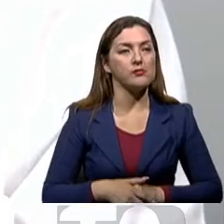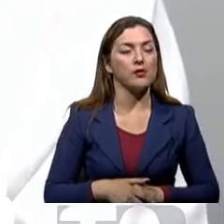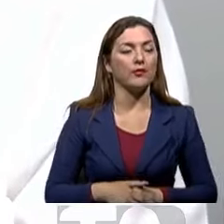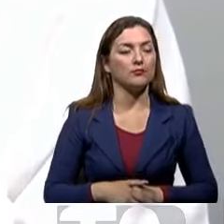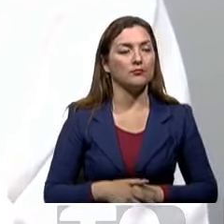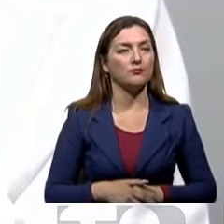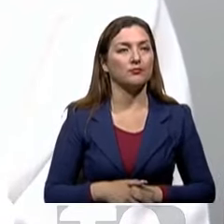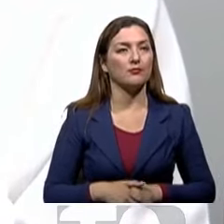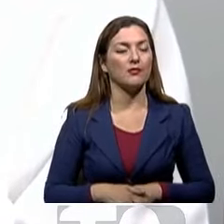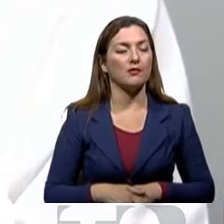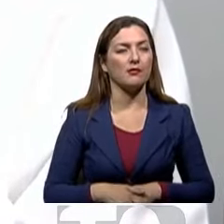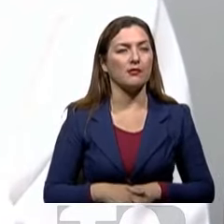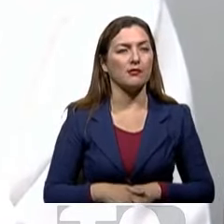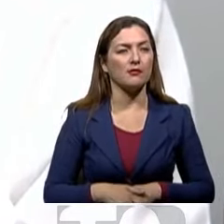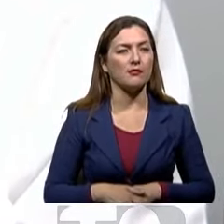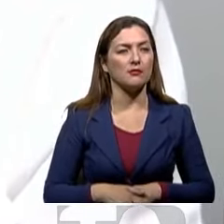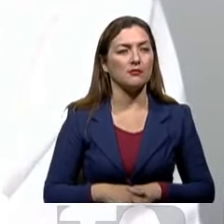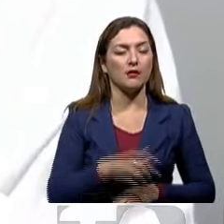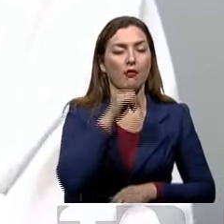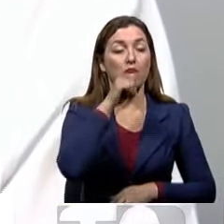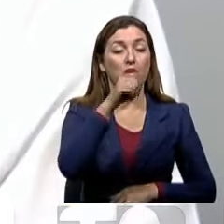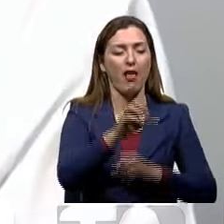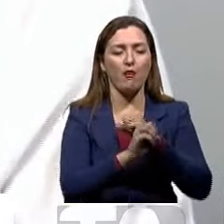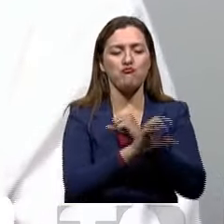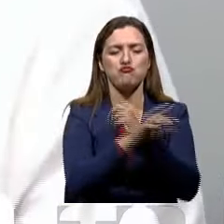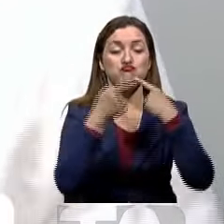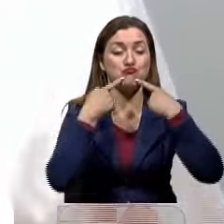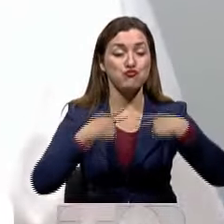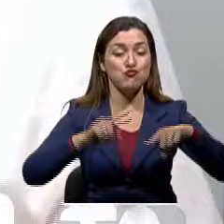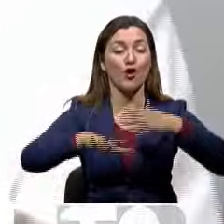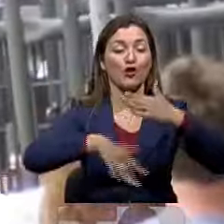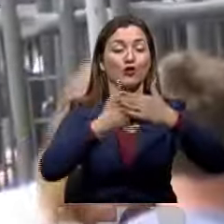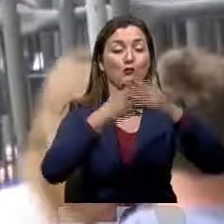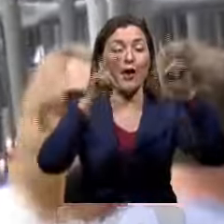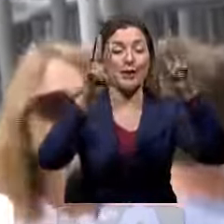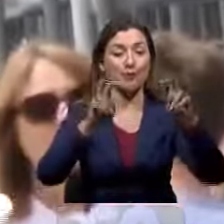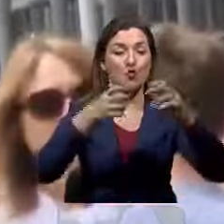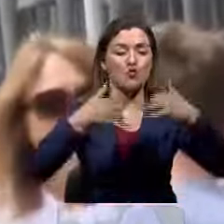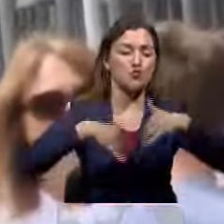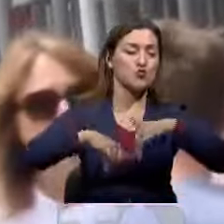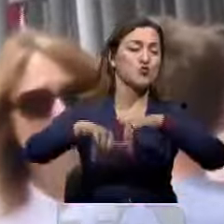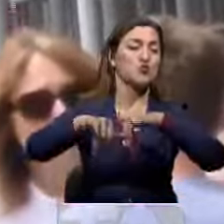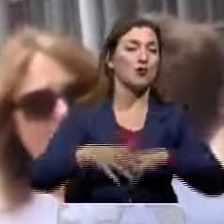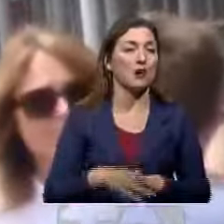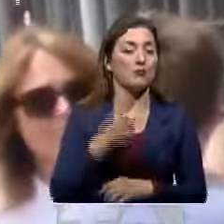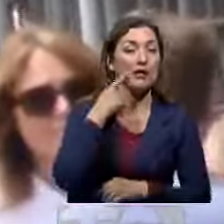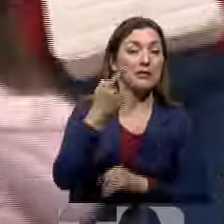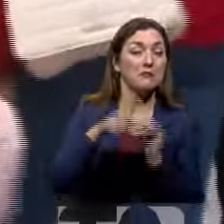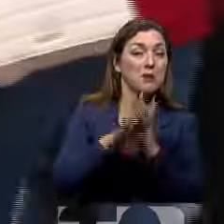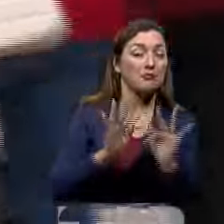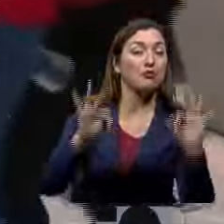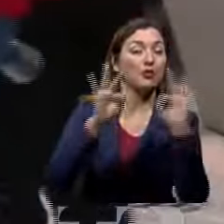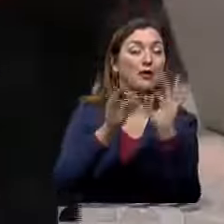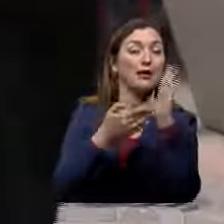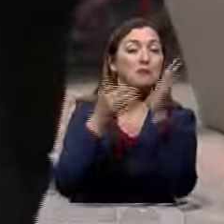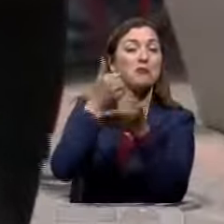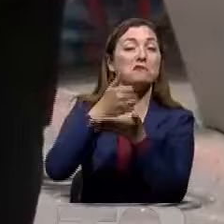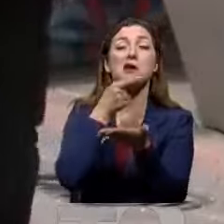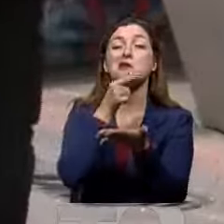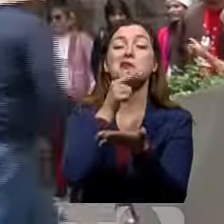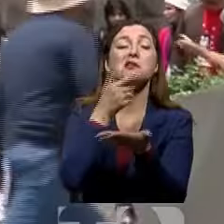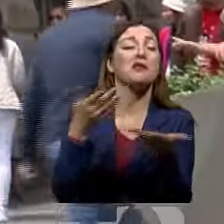que existe una falta de promoción en toda la cadena de valor. Cabe destacar que únicamente se beneficiarán